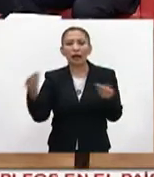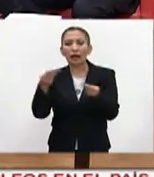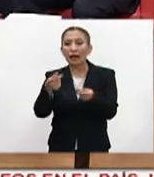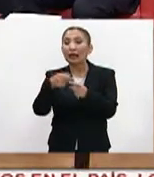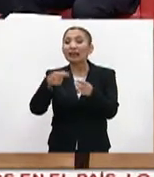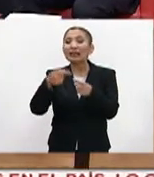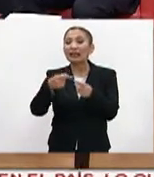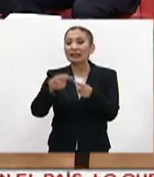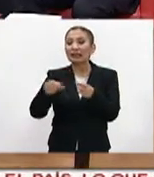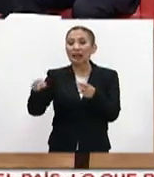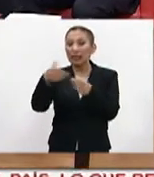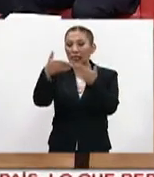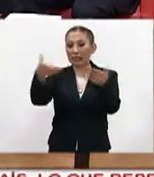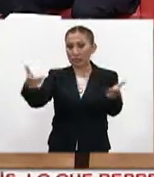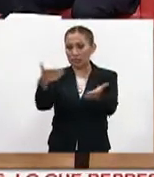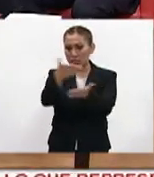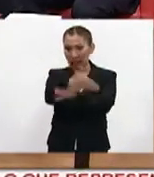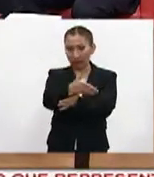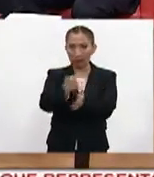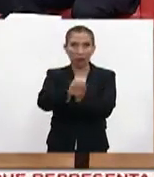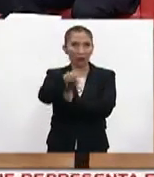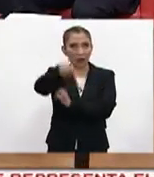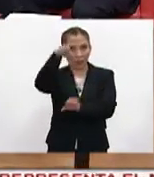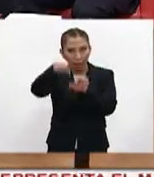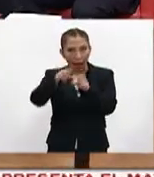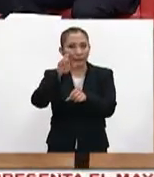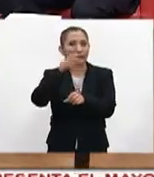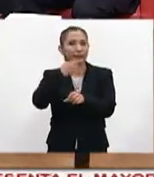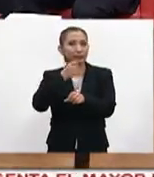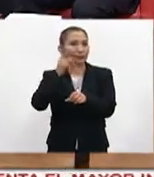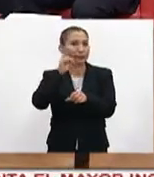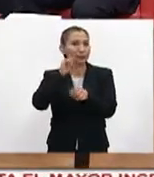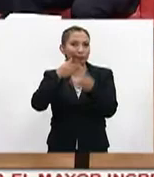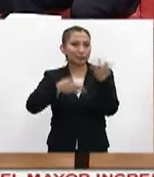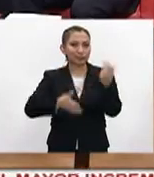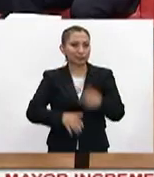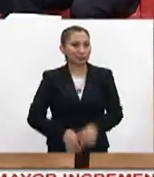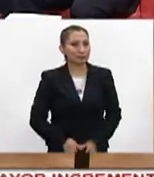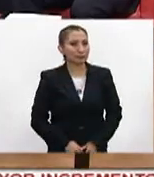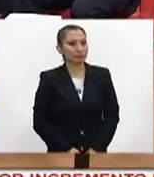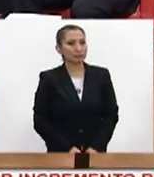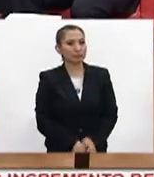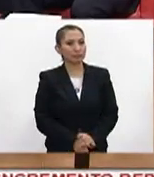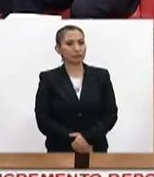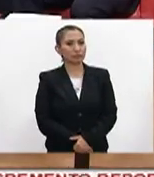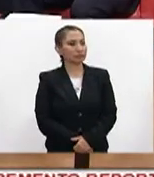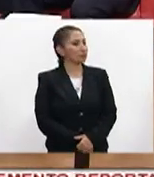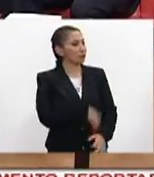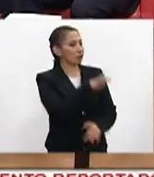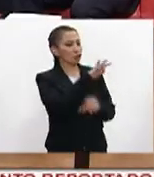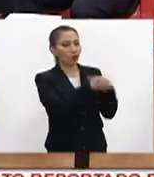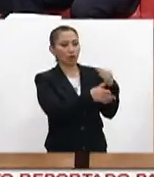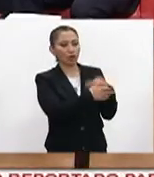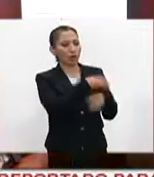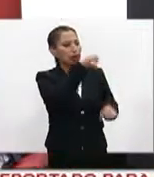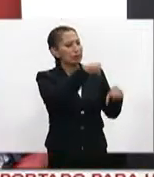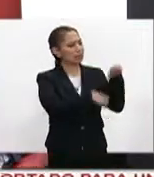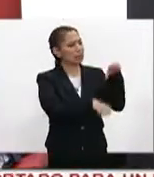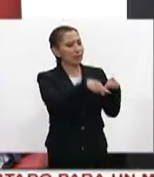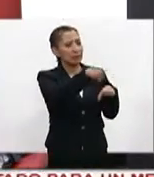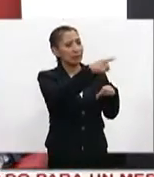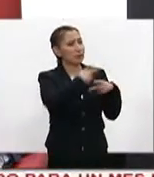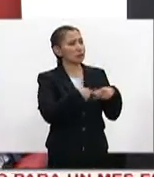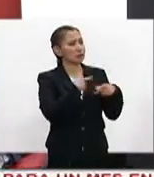quién están abiertos? Es decir, por ejemplo, edades, sexos, en fin. De todo tipo de edades y para